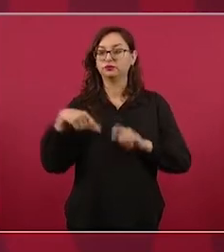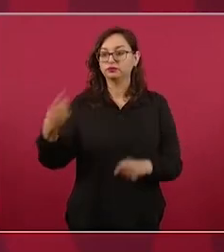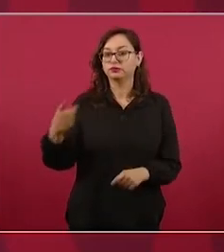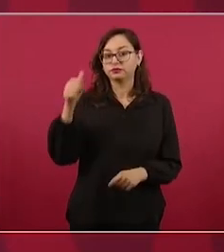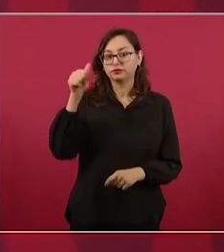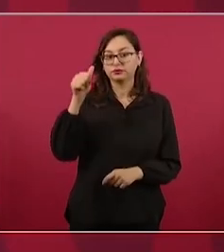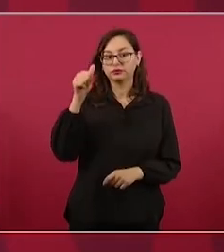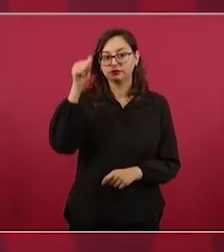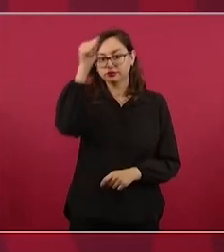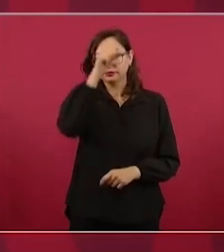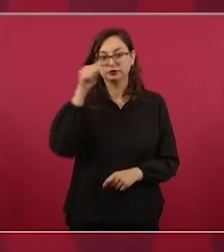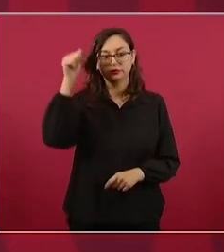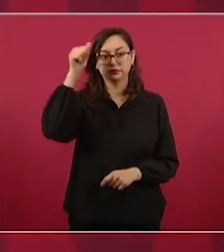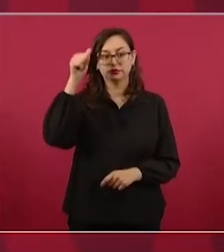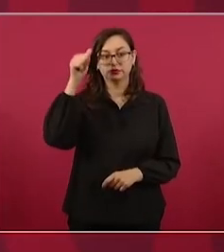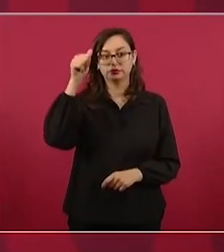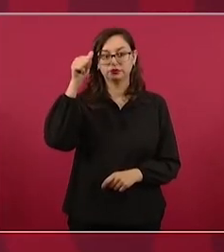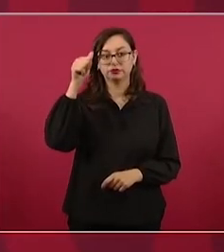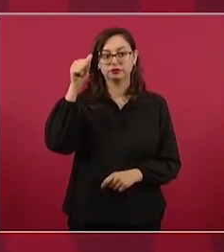cardenal,